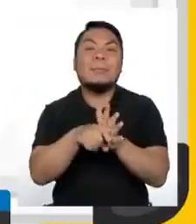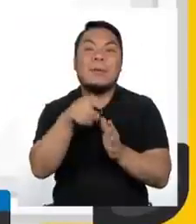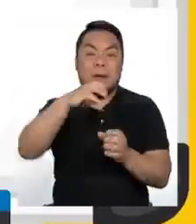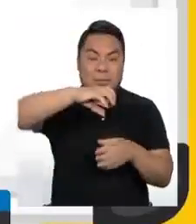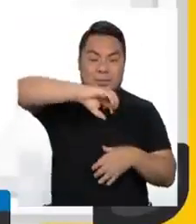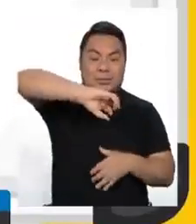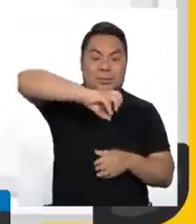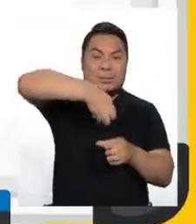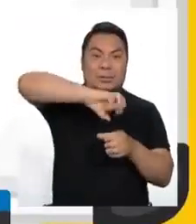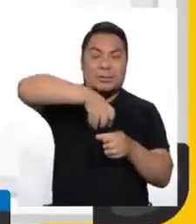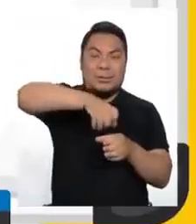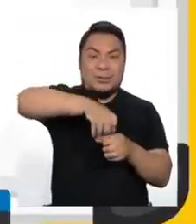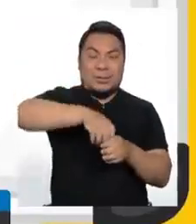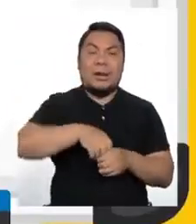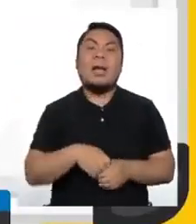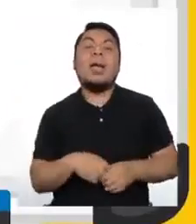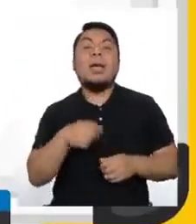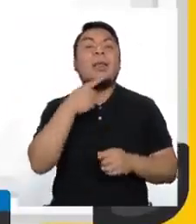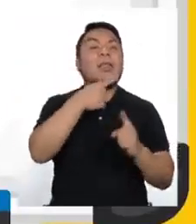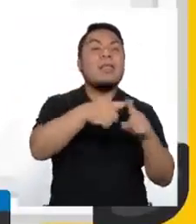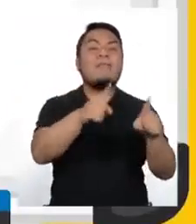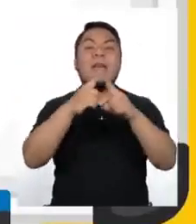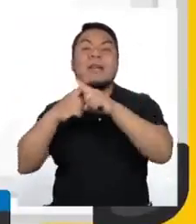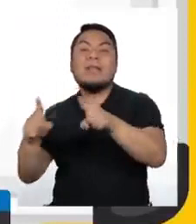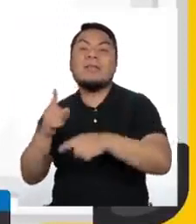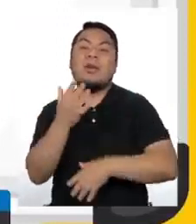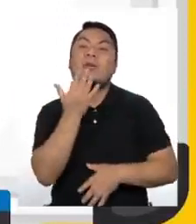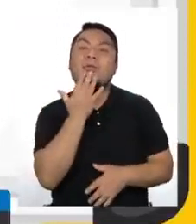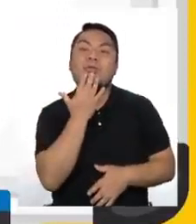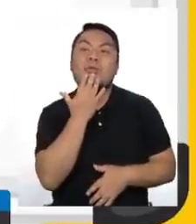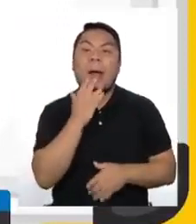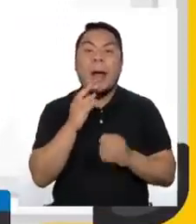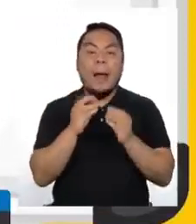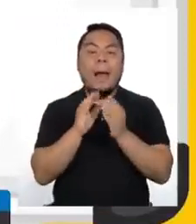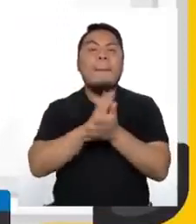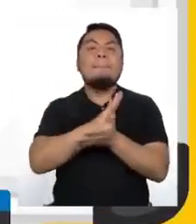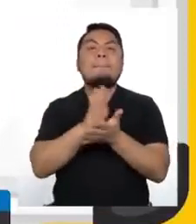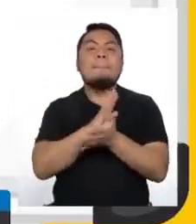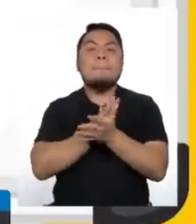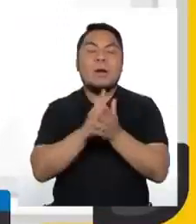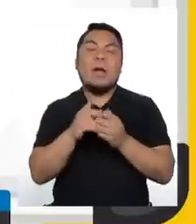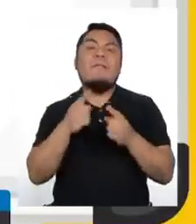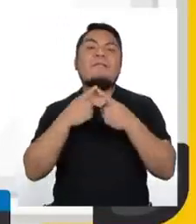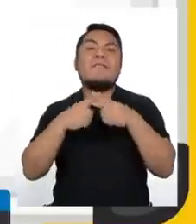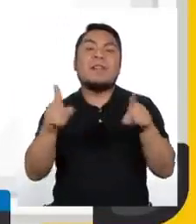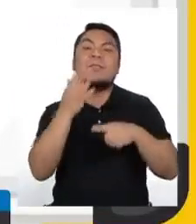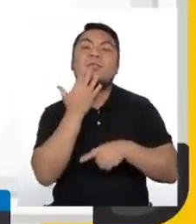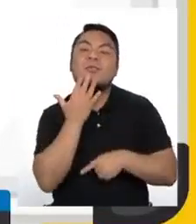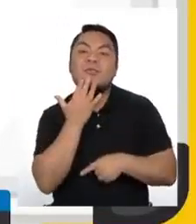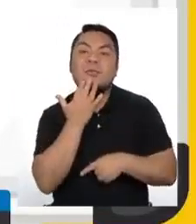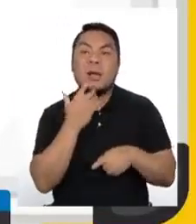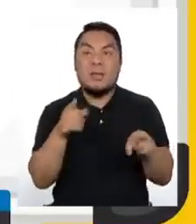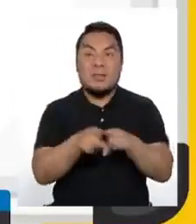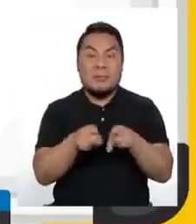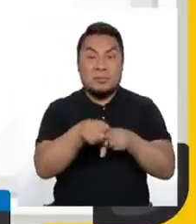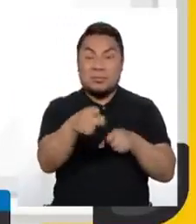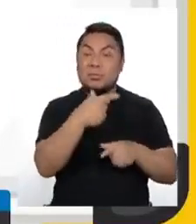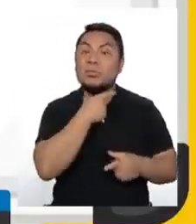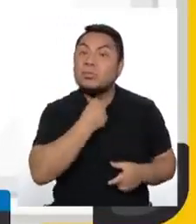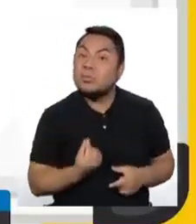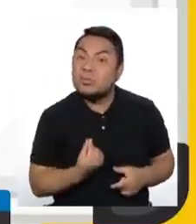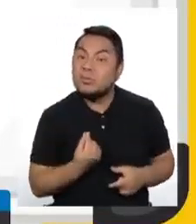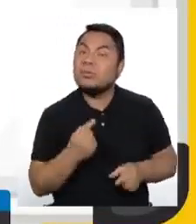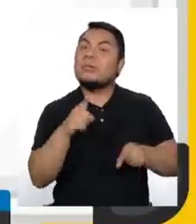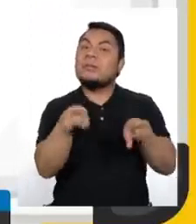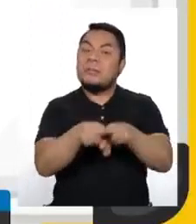tapas de dos colores distintos, pedazos de papel en dos colores distintos, o si lo desean,